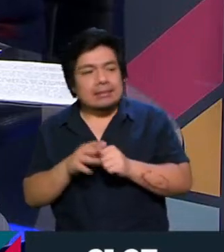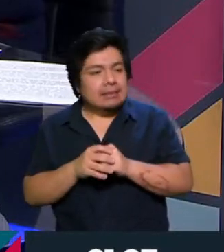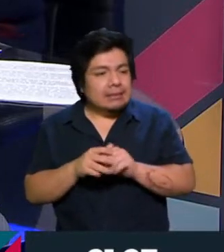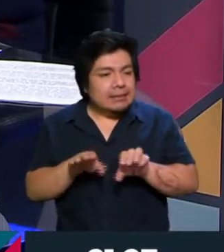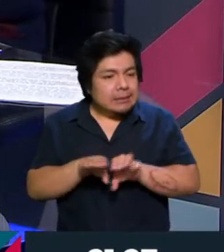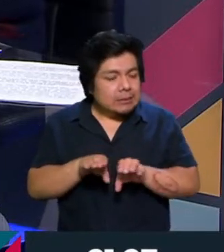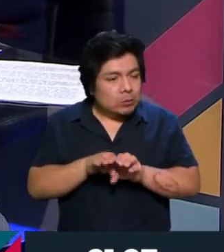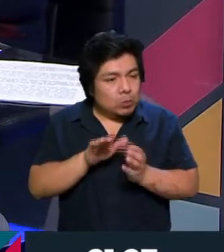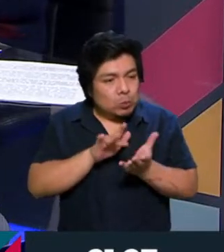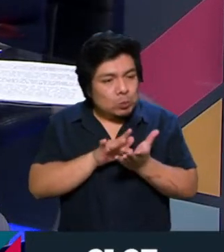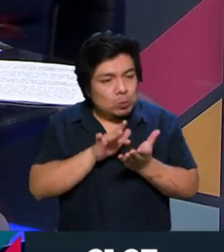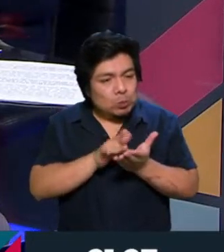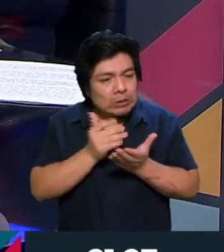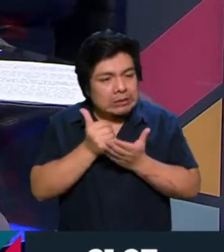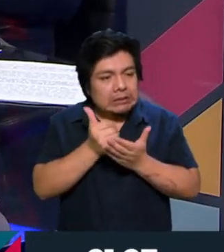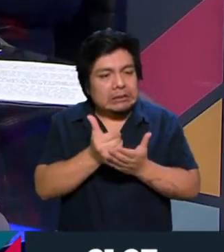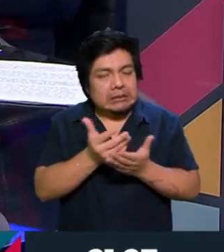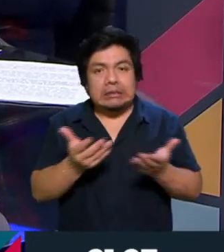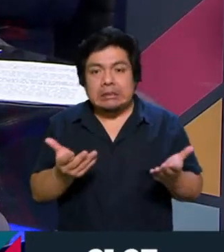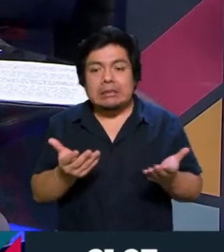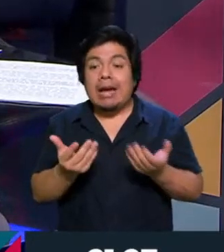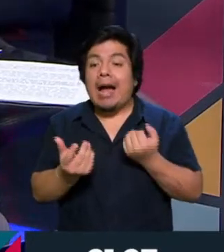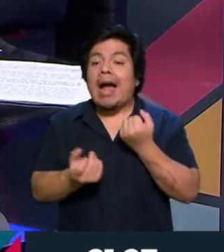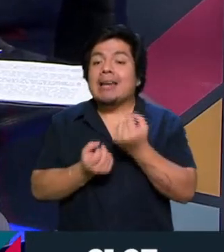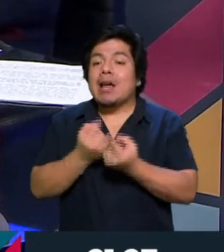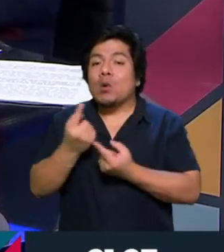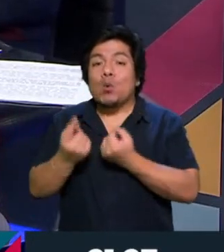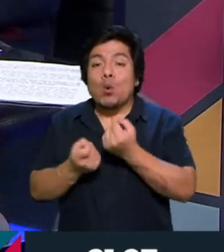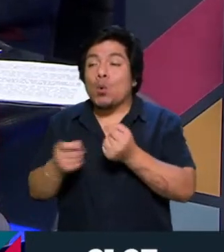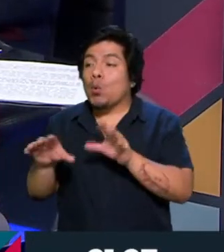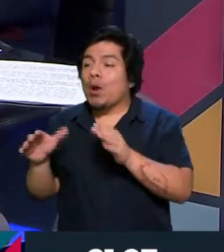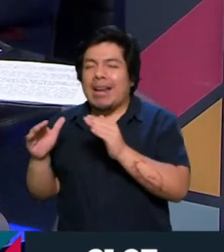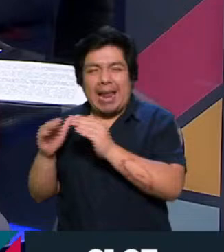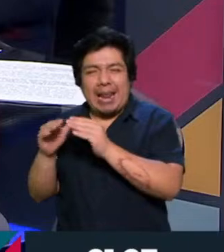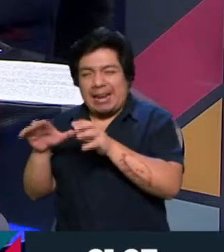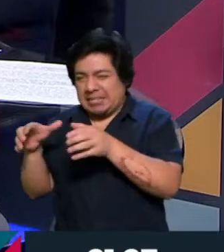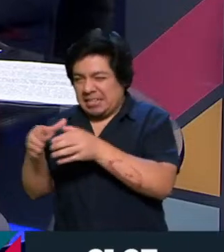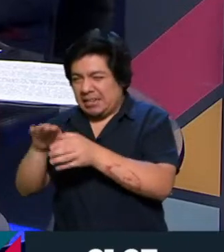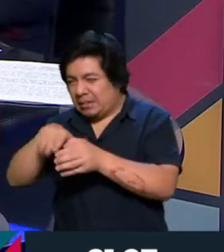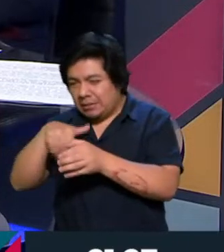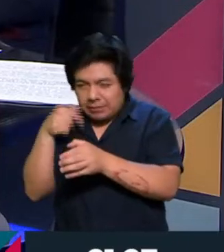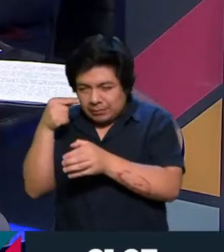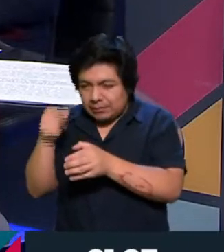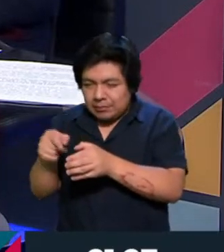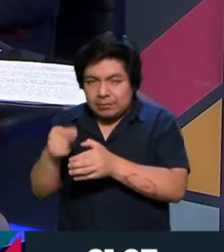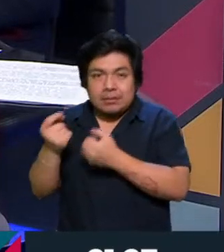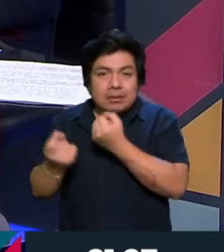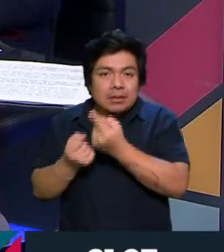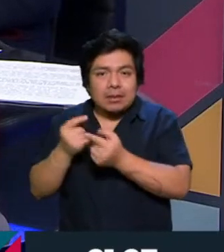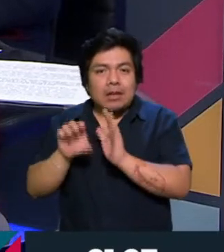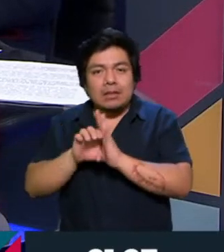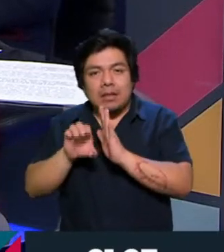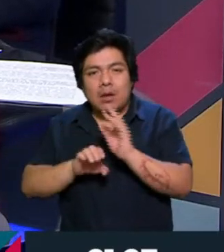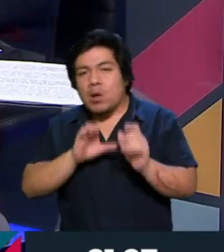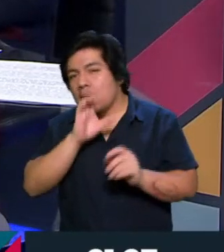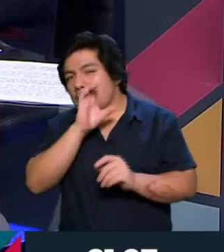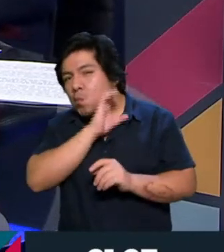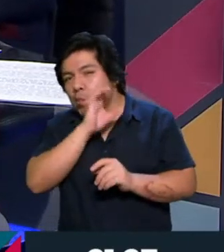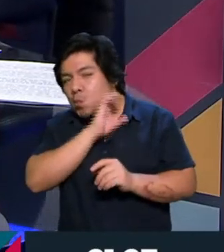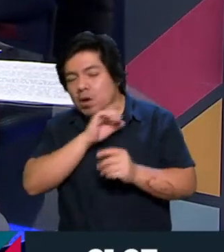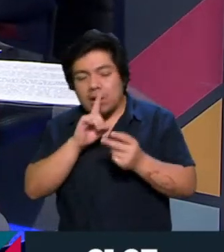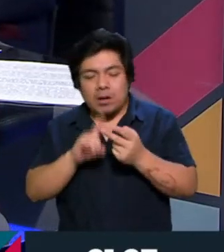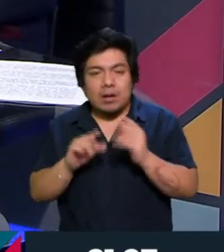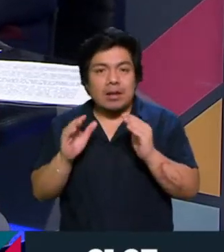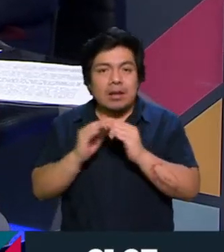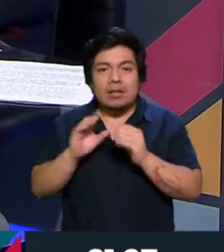a apoyar, y todavía los podemos ver en algunos albergues pues aquí en la capital mexicana, desde la Venustiano Carranza, Casa